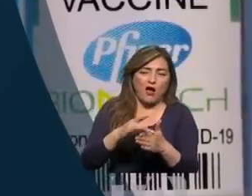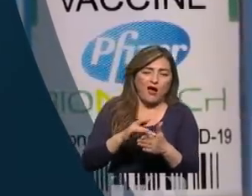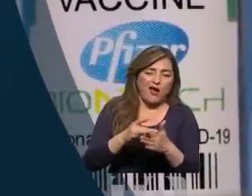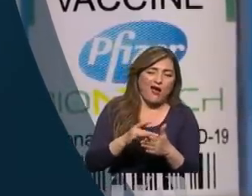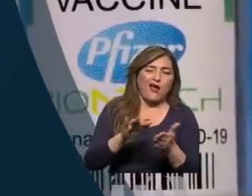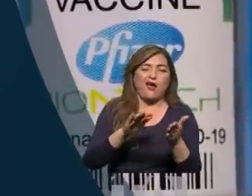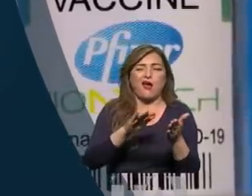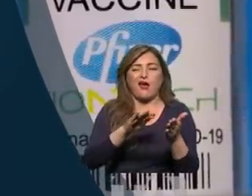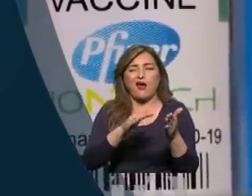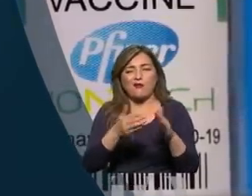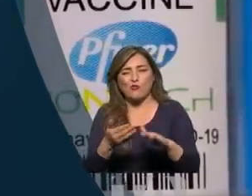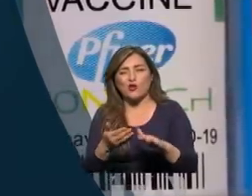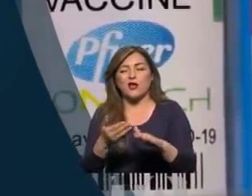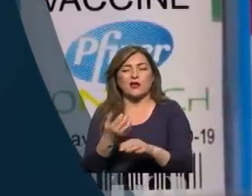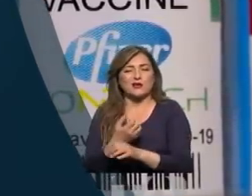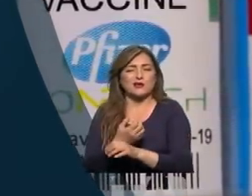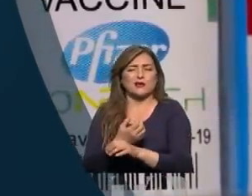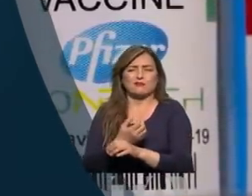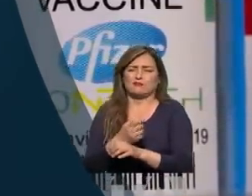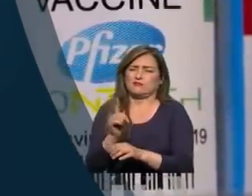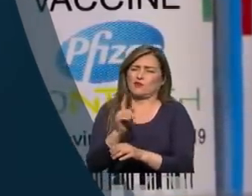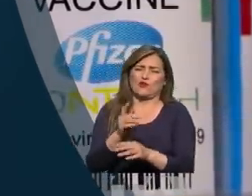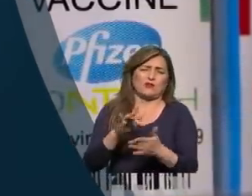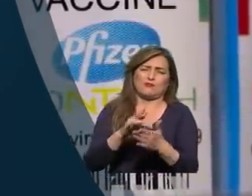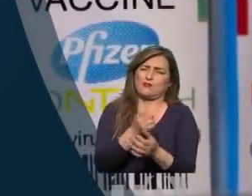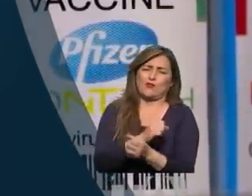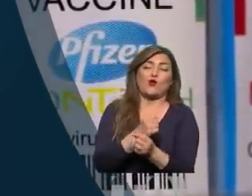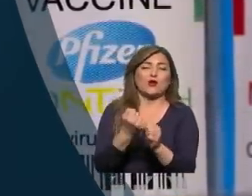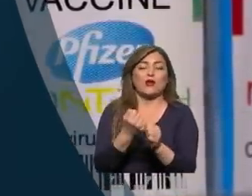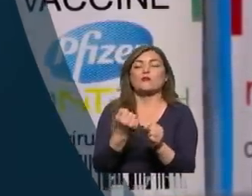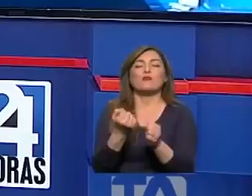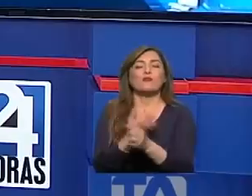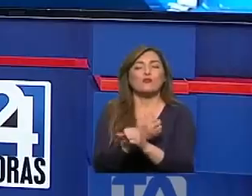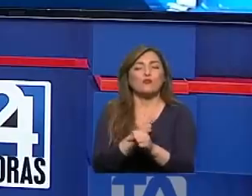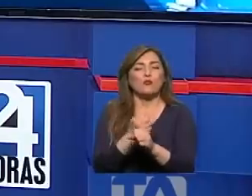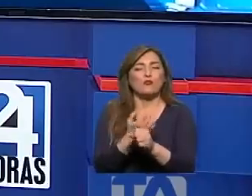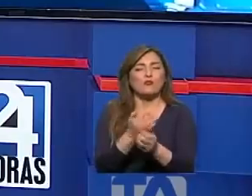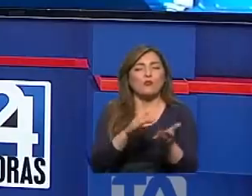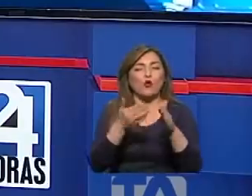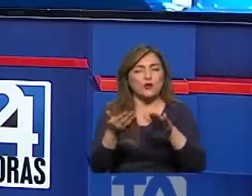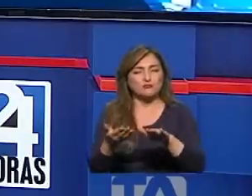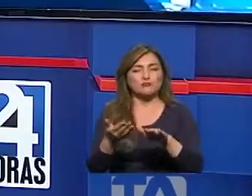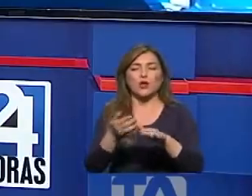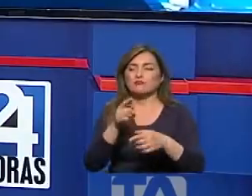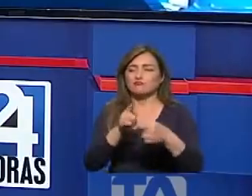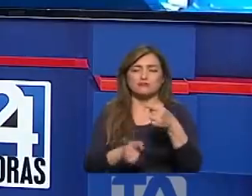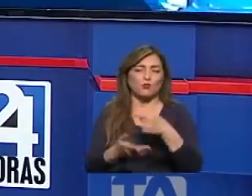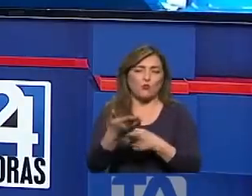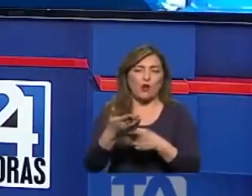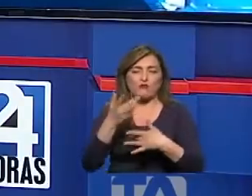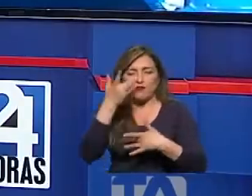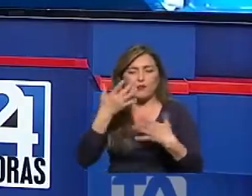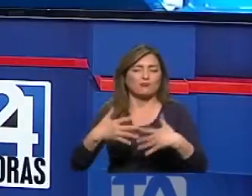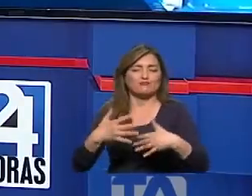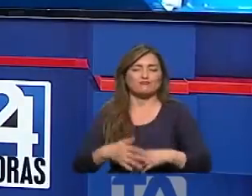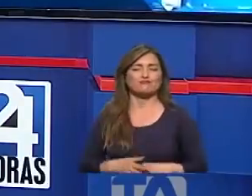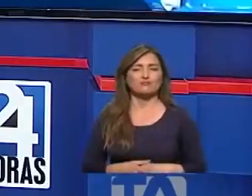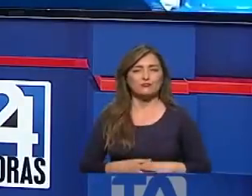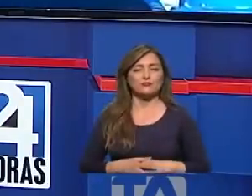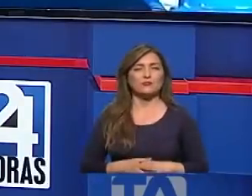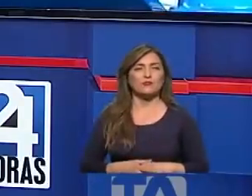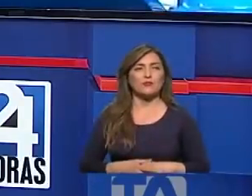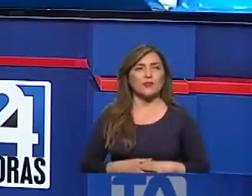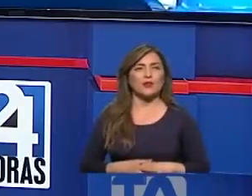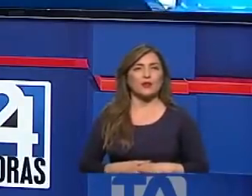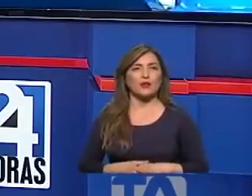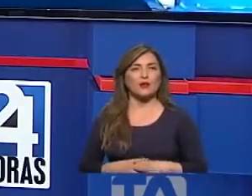vacunas. ¿Qué pasaría con una tercera dosis? La tercera dosis vendría de la mano de la posibilidad de alargar la